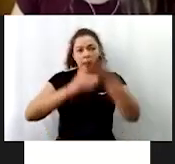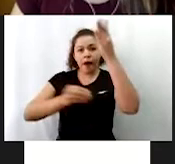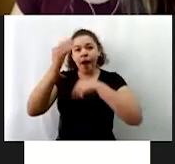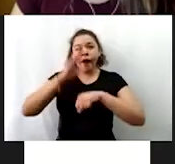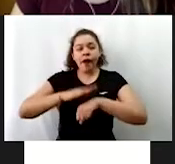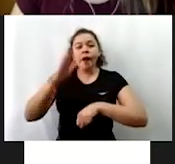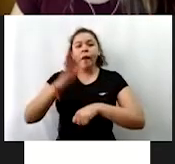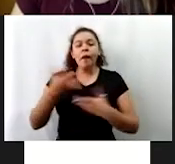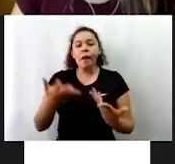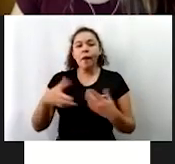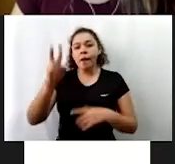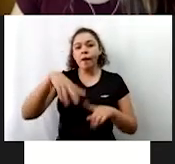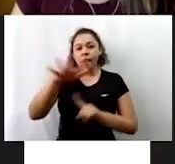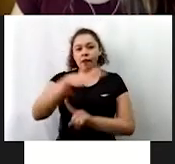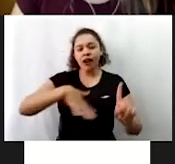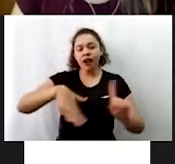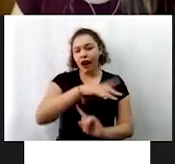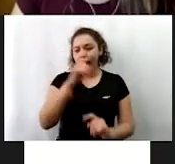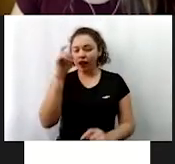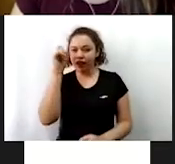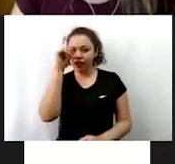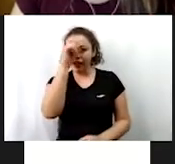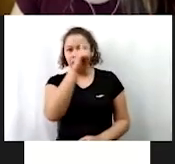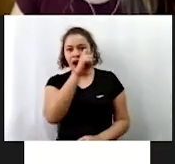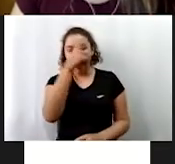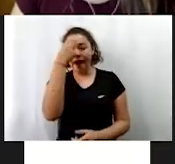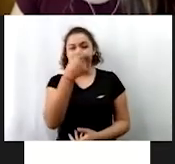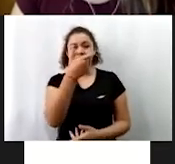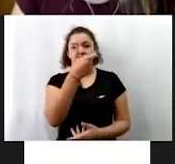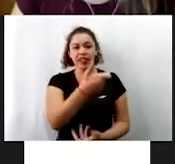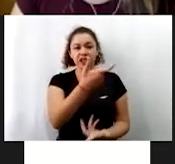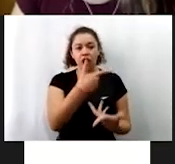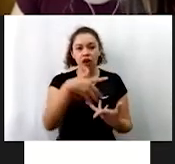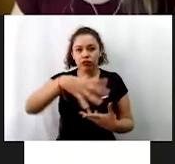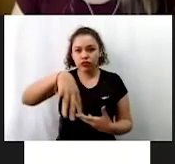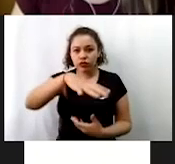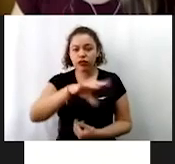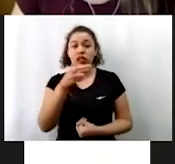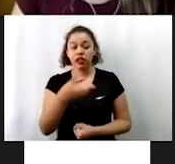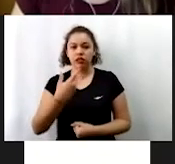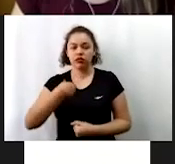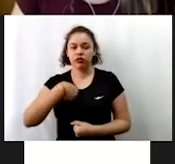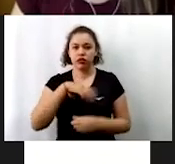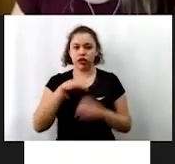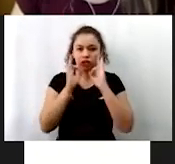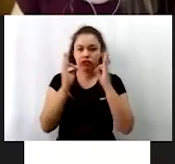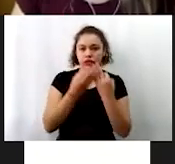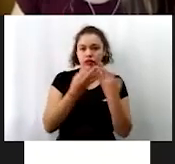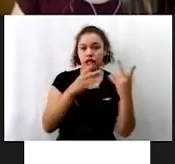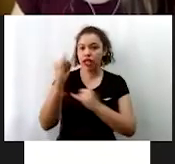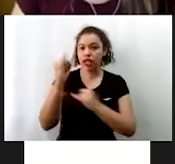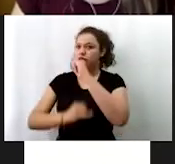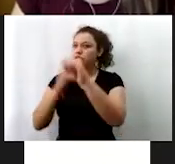Definitivamente el entorno tan adverso en la obtención de recursos nos está obligando a voltear a convocatorias